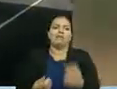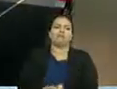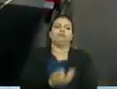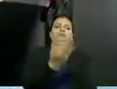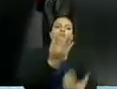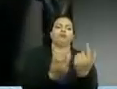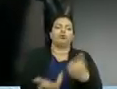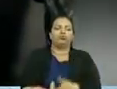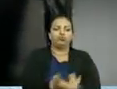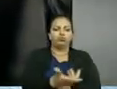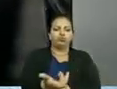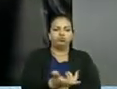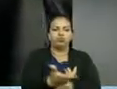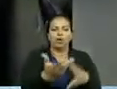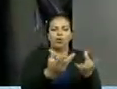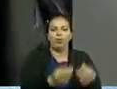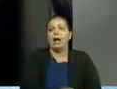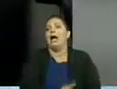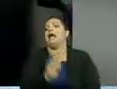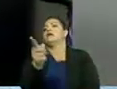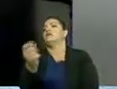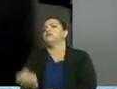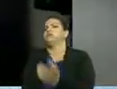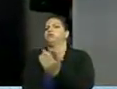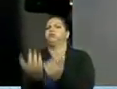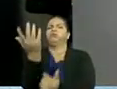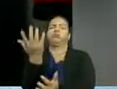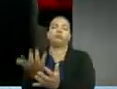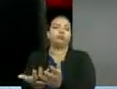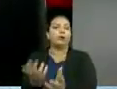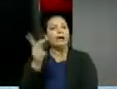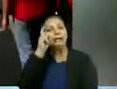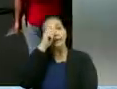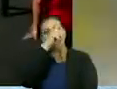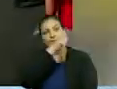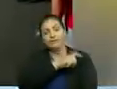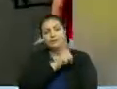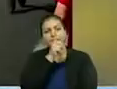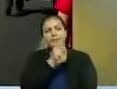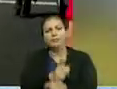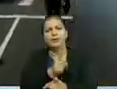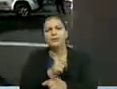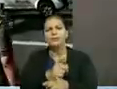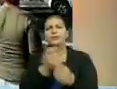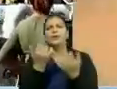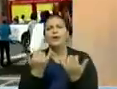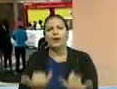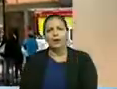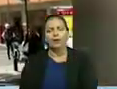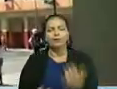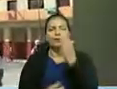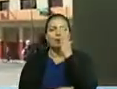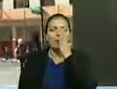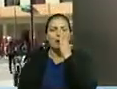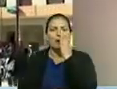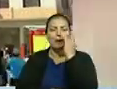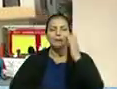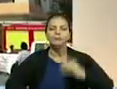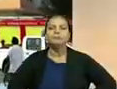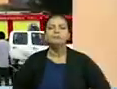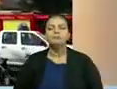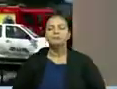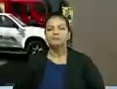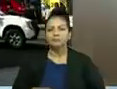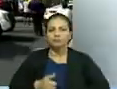salir. Pero como observan ya a esa hora de la mañana están transitando normalmente en la calle Chimborazo y en la